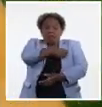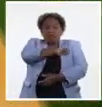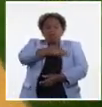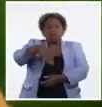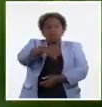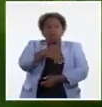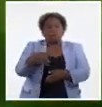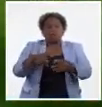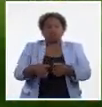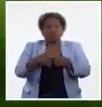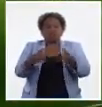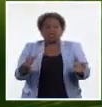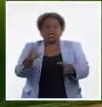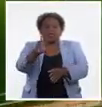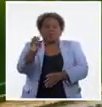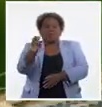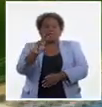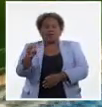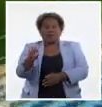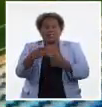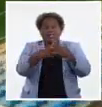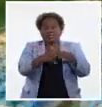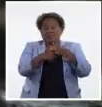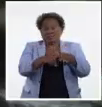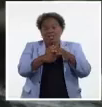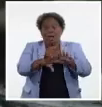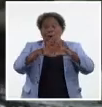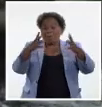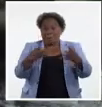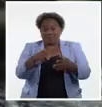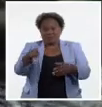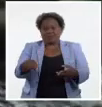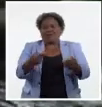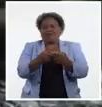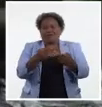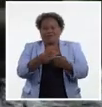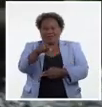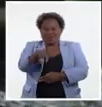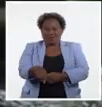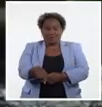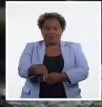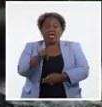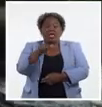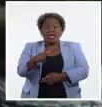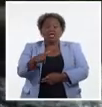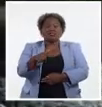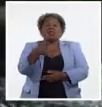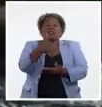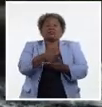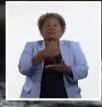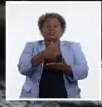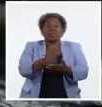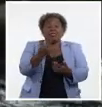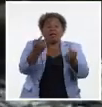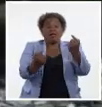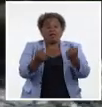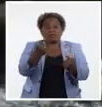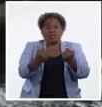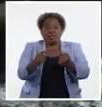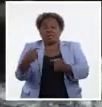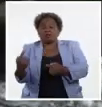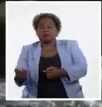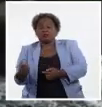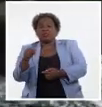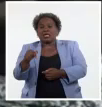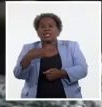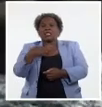en el 2020 y remodelada completamente para el torneo. Se trata de la sede alterna de los Tiburones de La Guaira y tiene una capacidad para